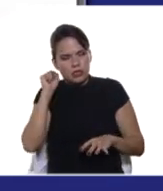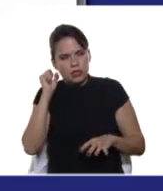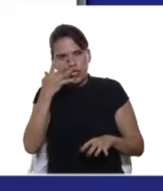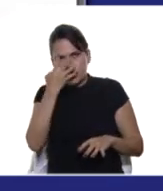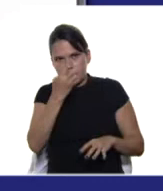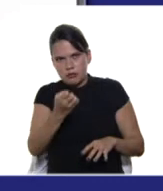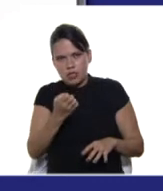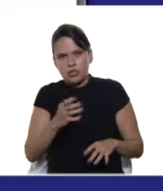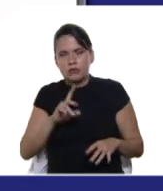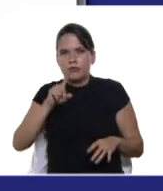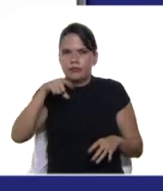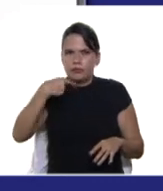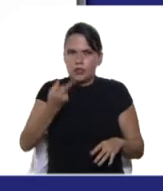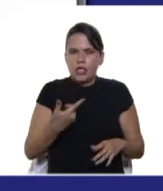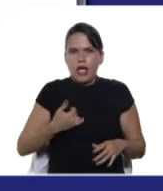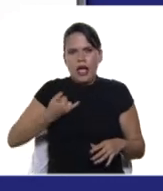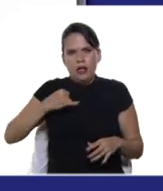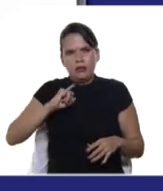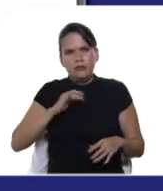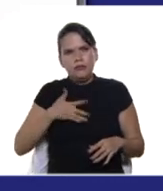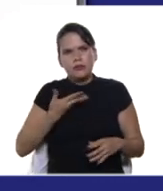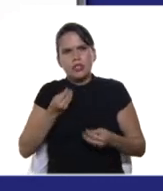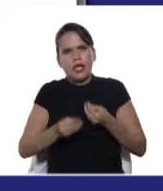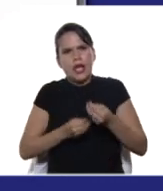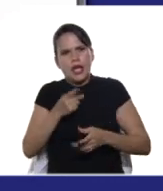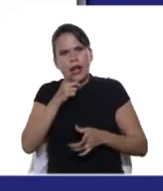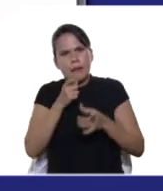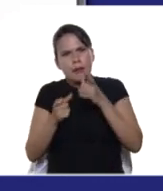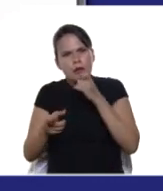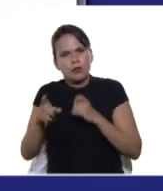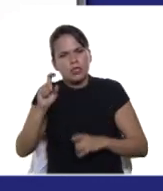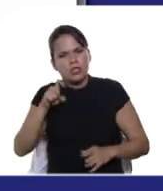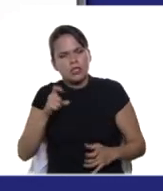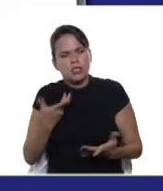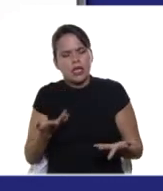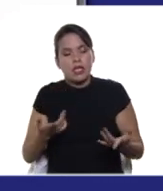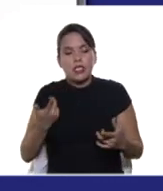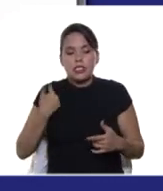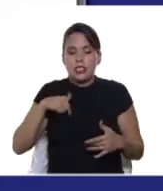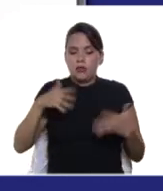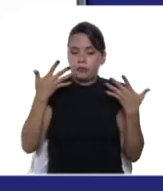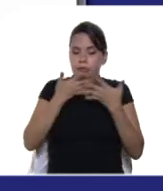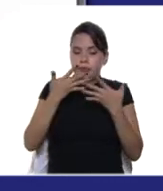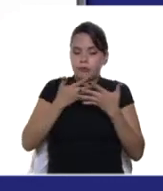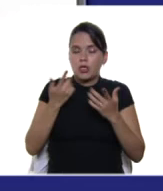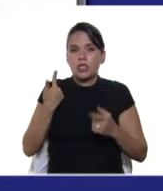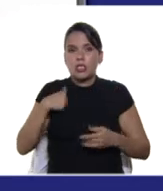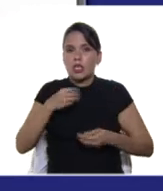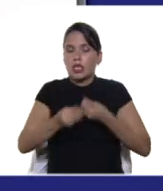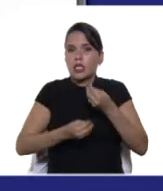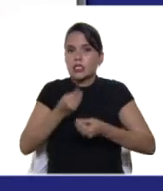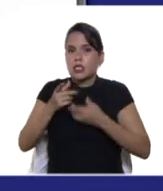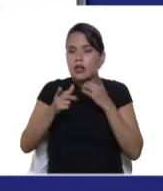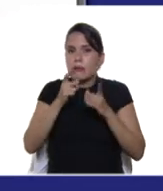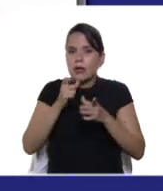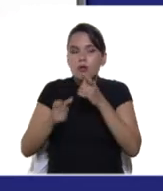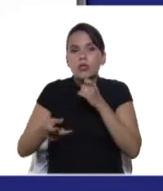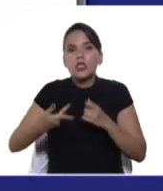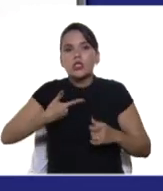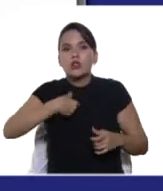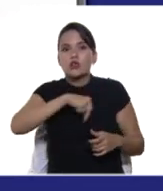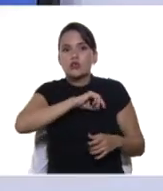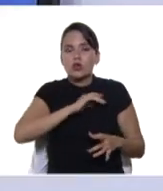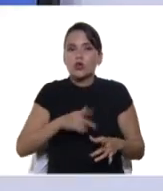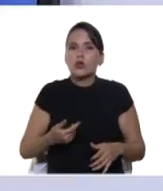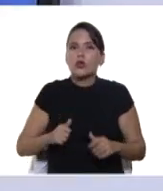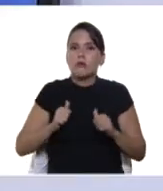otro lado, hay que permitir que haga las preguntas necesarias. Si tiene una duda, debe hacer la pregunta y nosotros